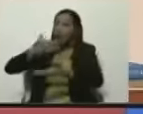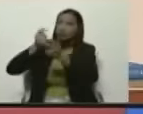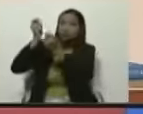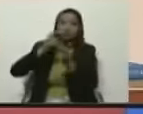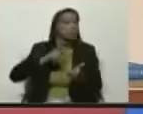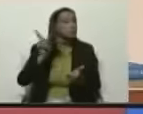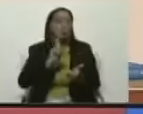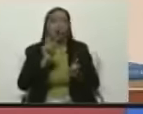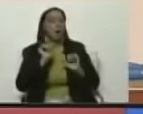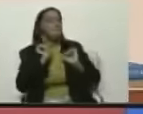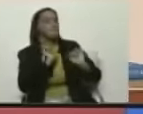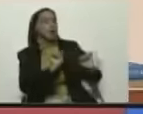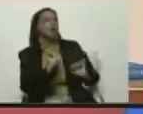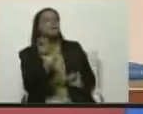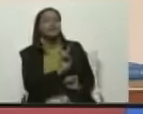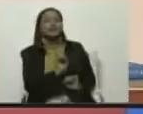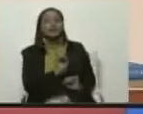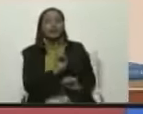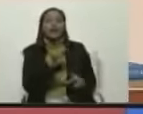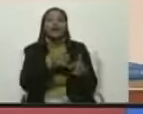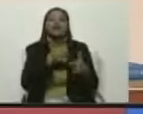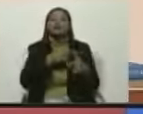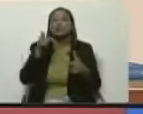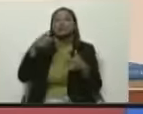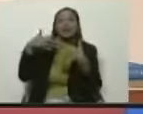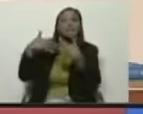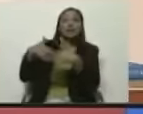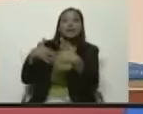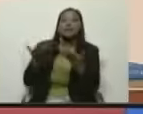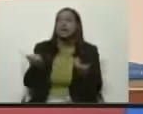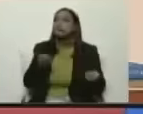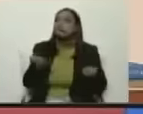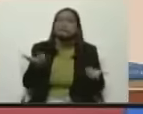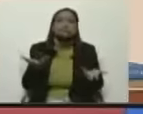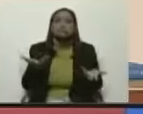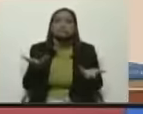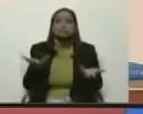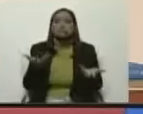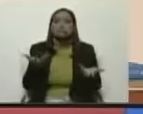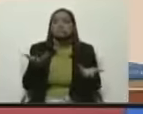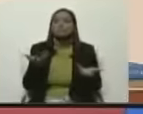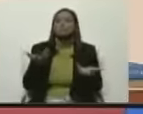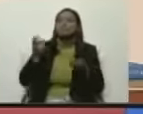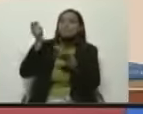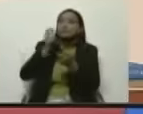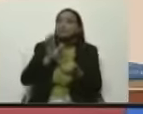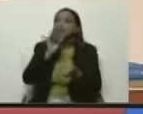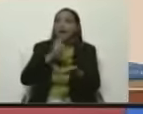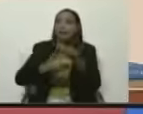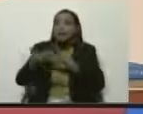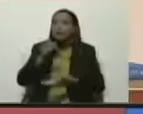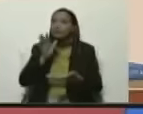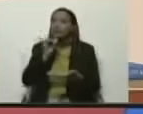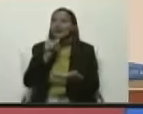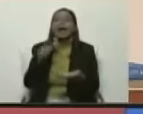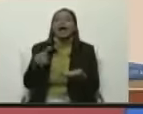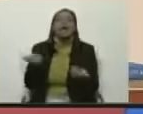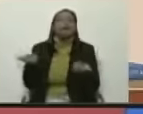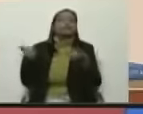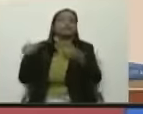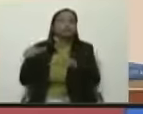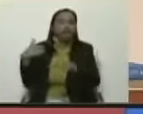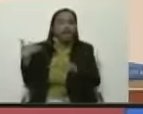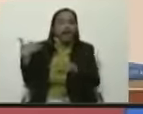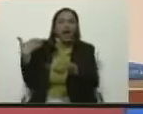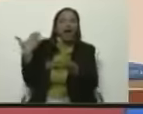Perdieron sus empresas por culpa de sectores opositores, que hoy, después de decir que no iban a elecciones, ahora se presentan como que